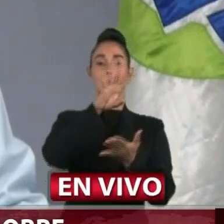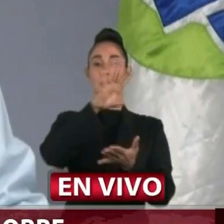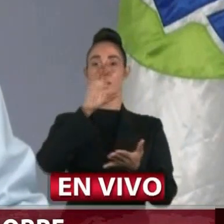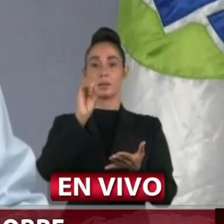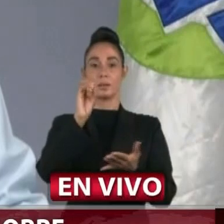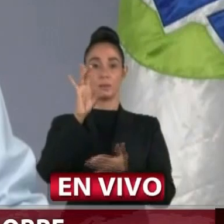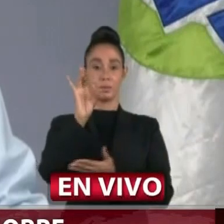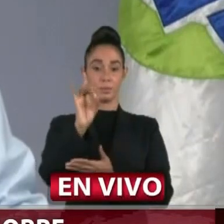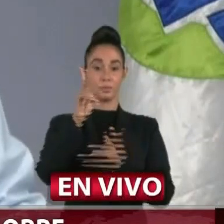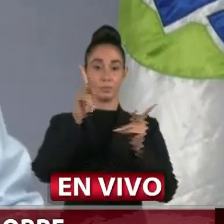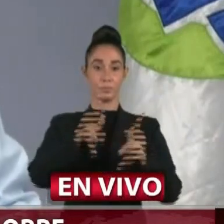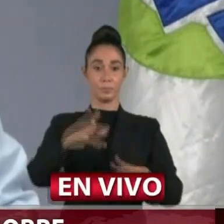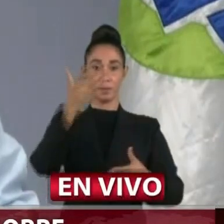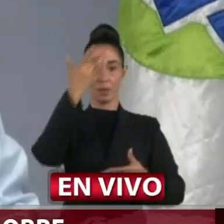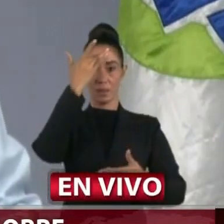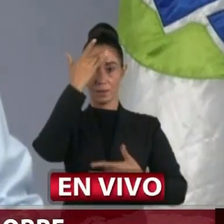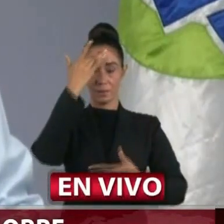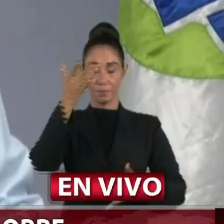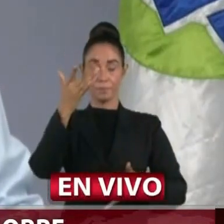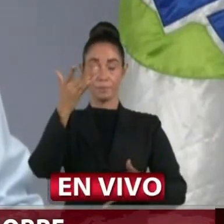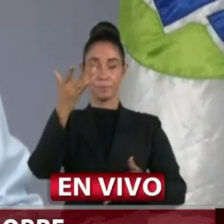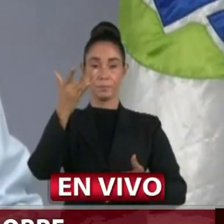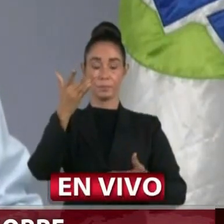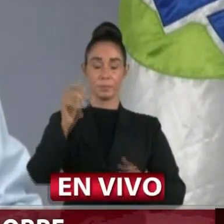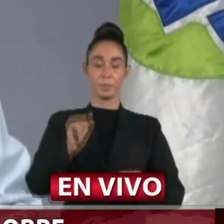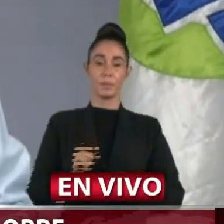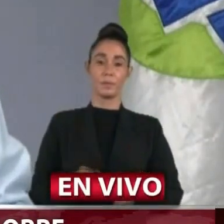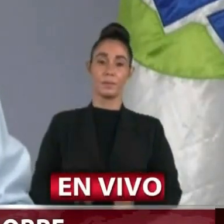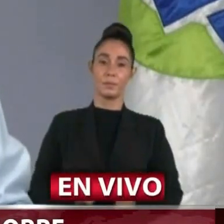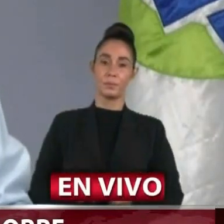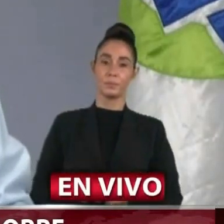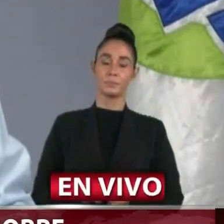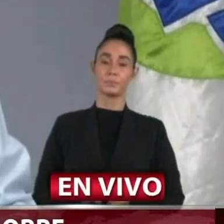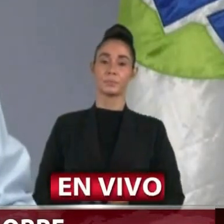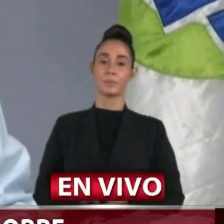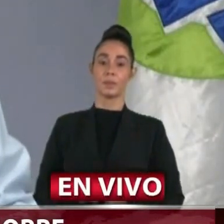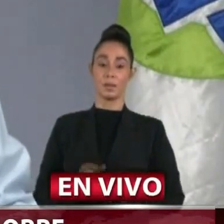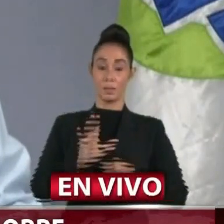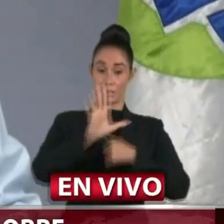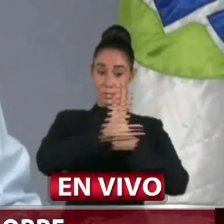1.047.508 casos confirmados, de los cuales